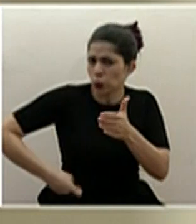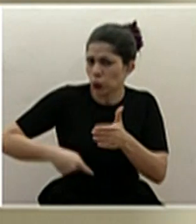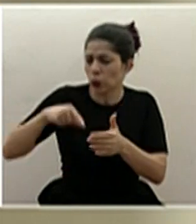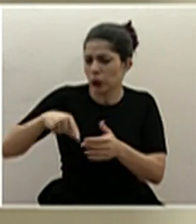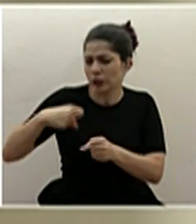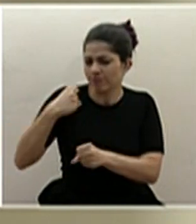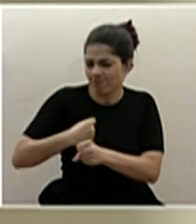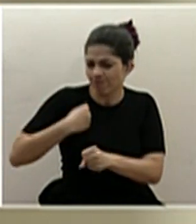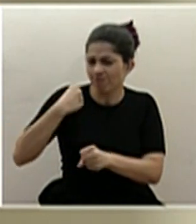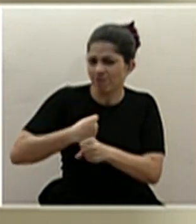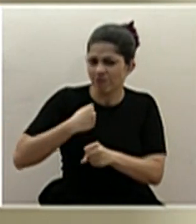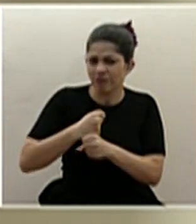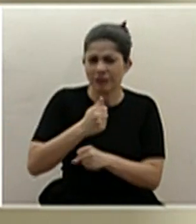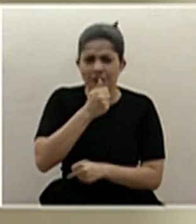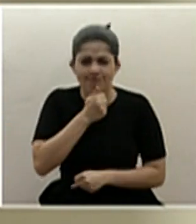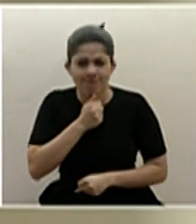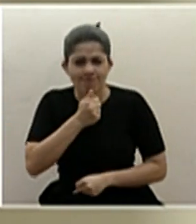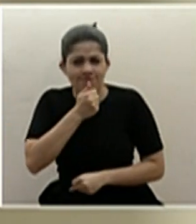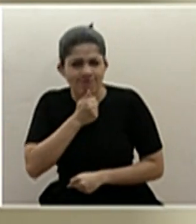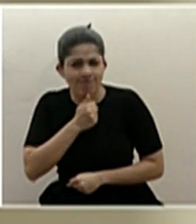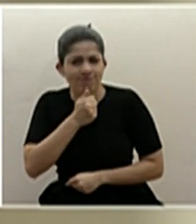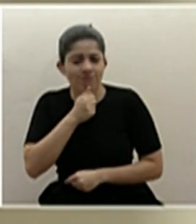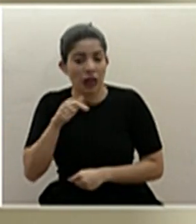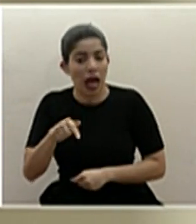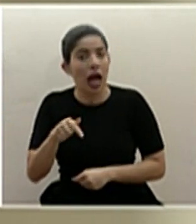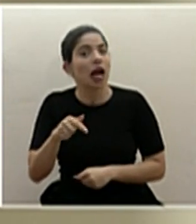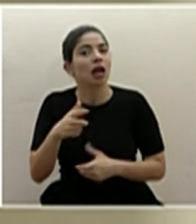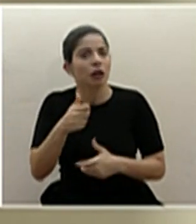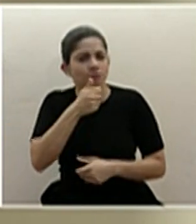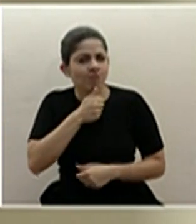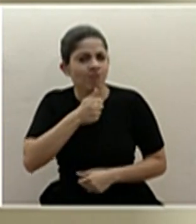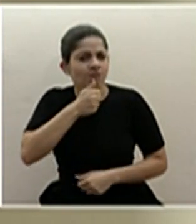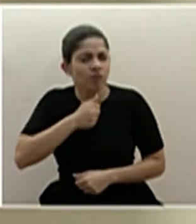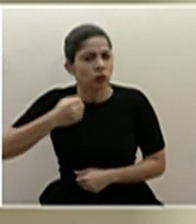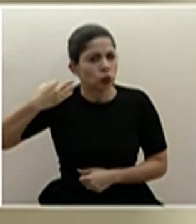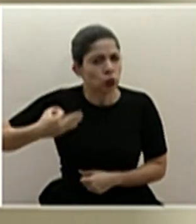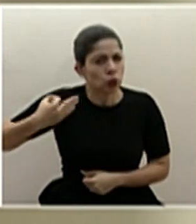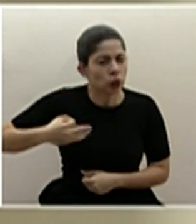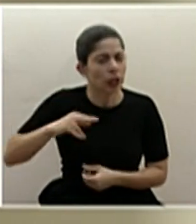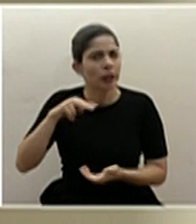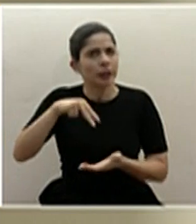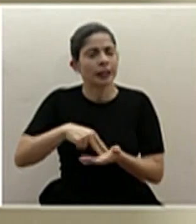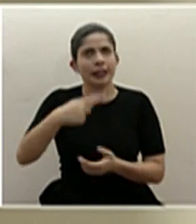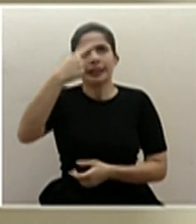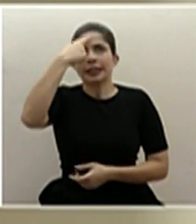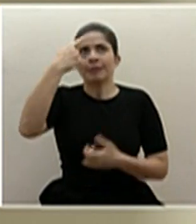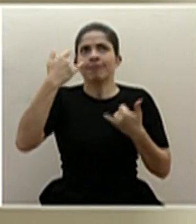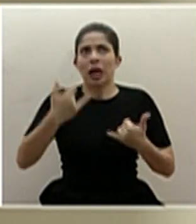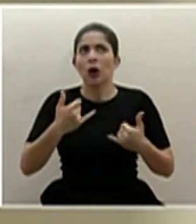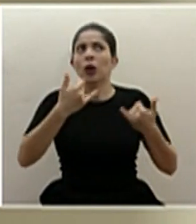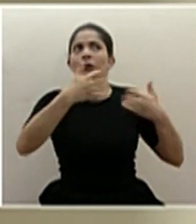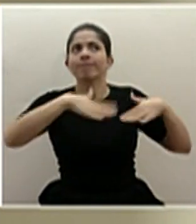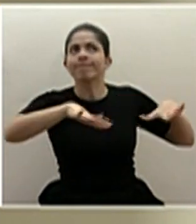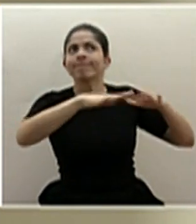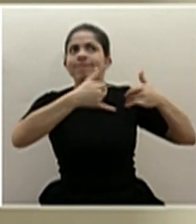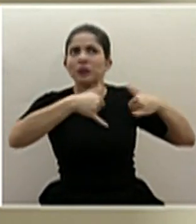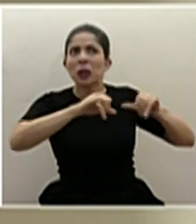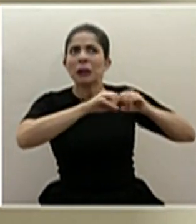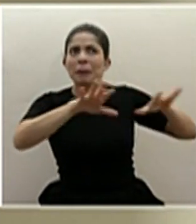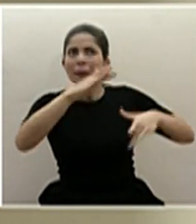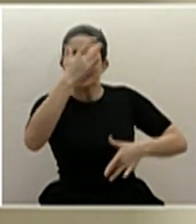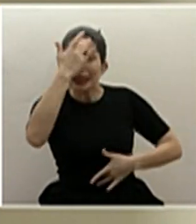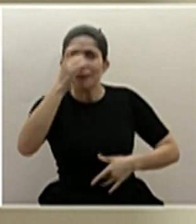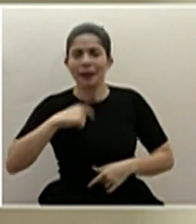labor de tanta resistencia, porque en realidad aquí es de resistencia, de todos los días levantarnos pensando en que estamos en medio de una pandemia y que tenemos